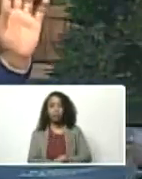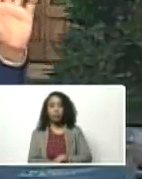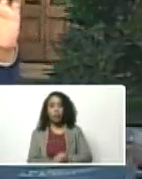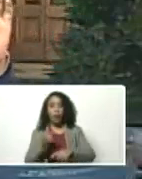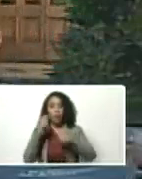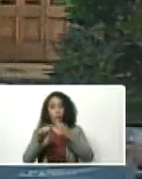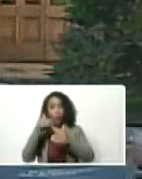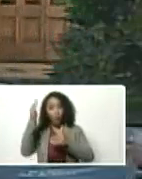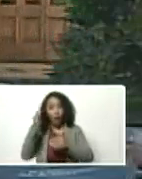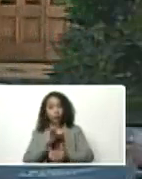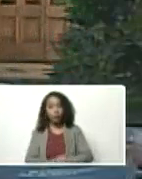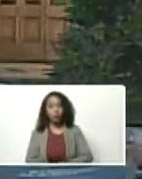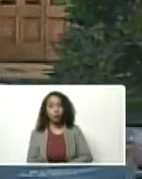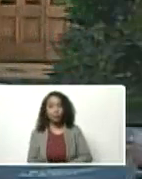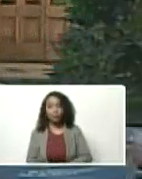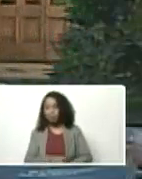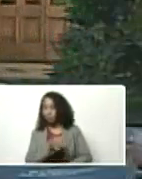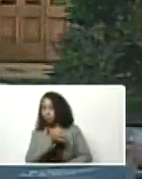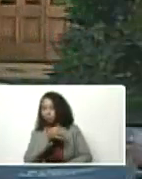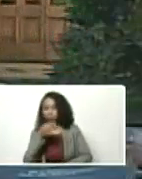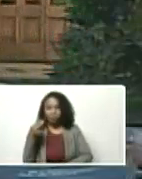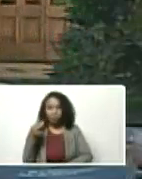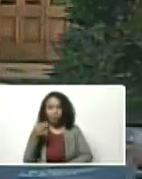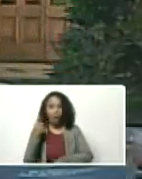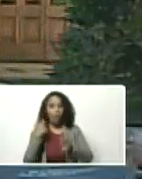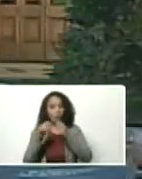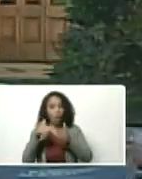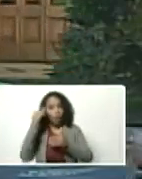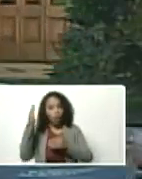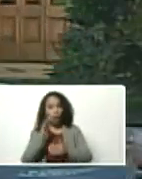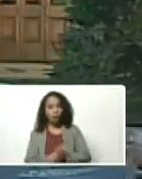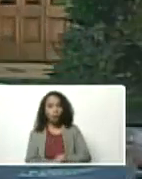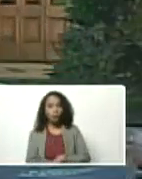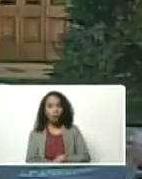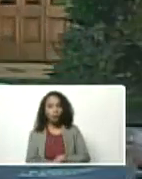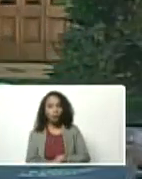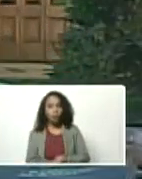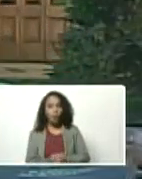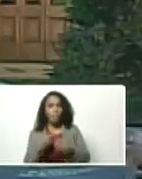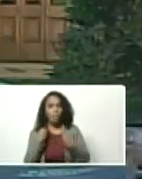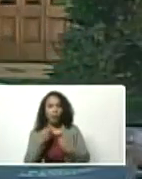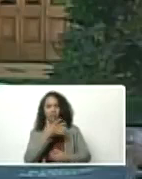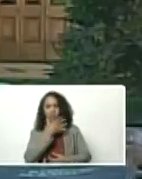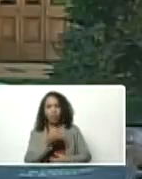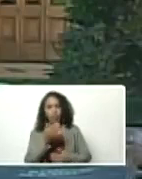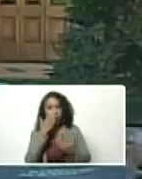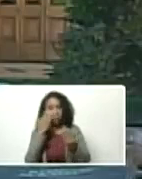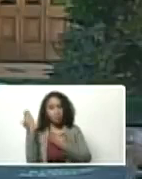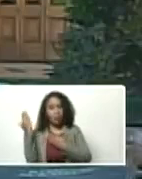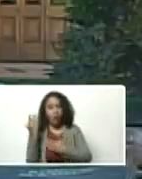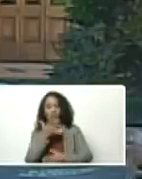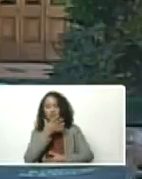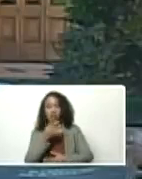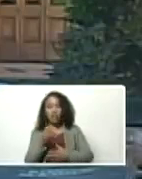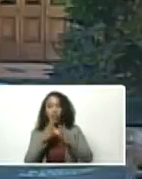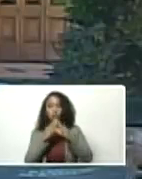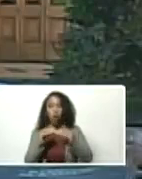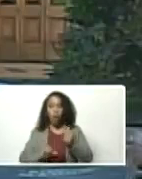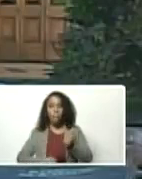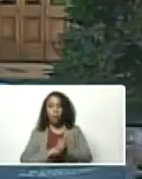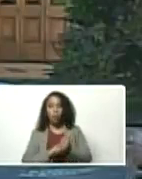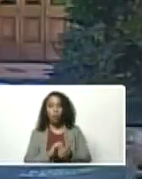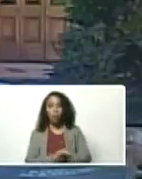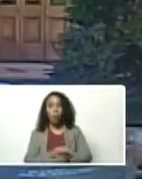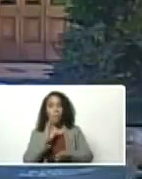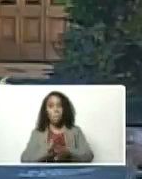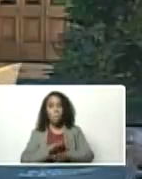exporten, excelente, que exporten, para facilitar, fíjense, hay que facilitarlo todo.